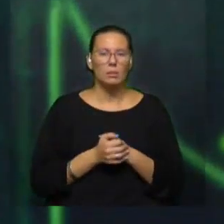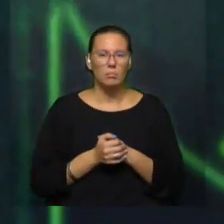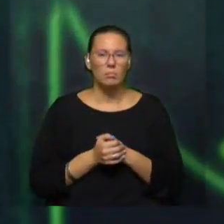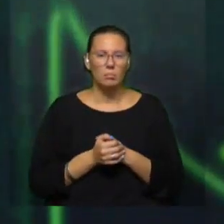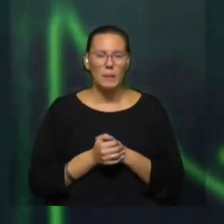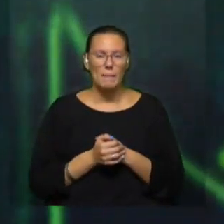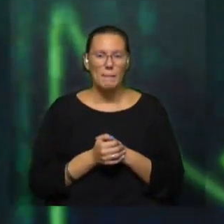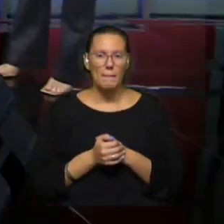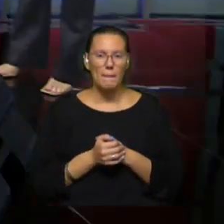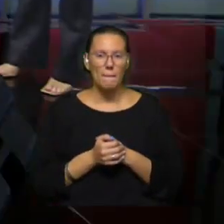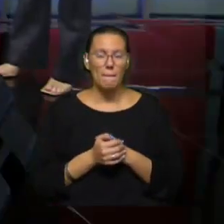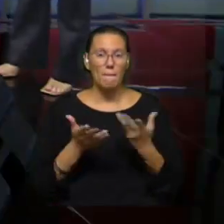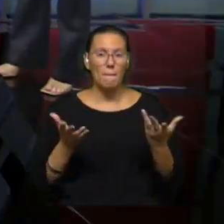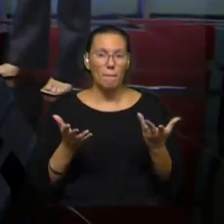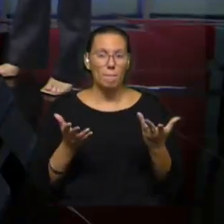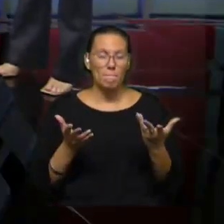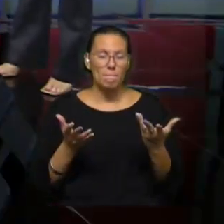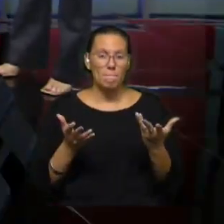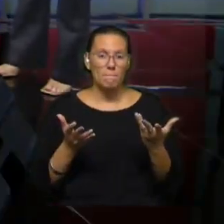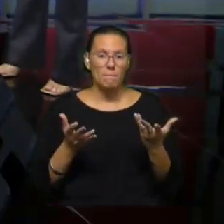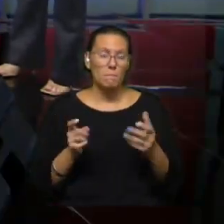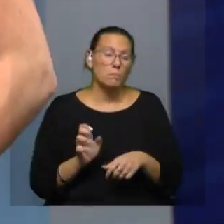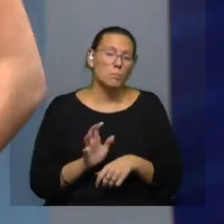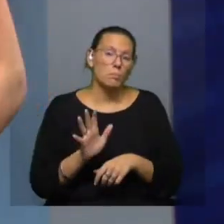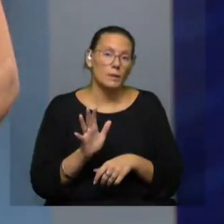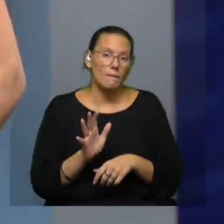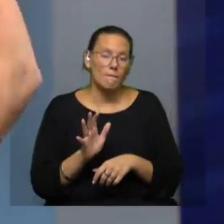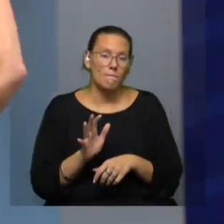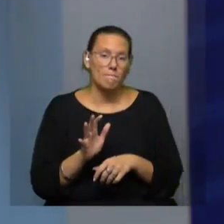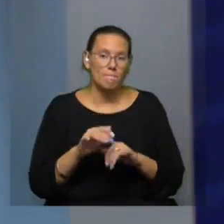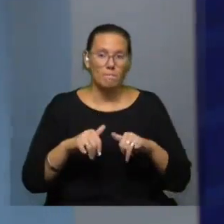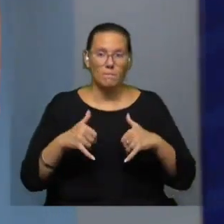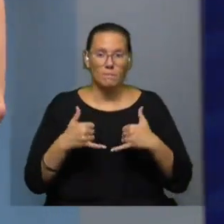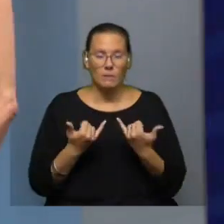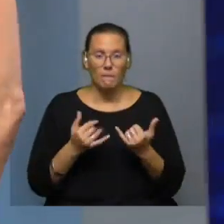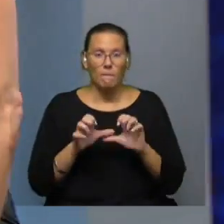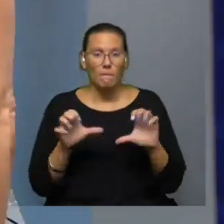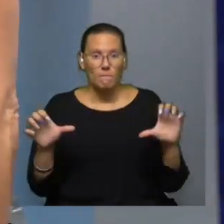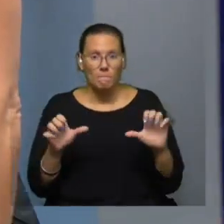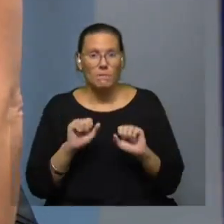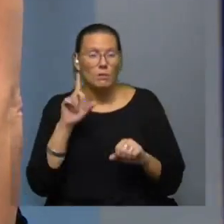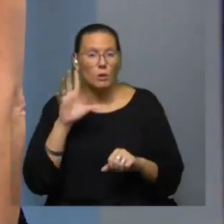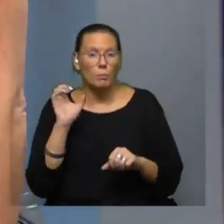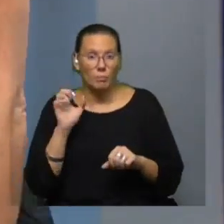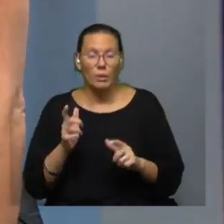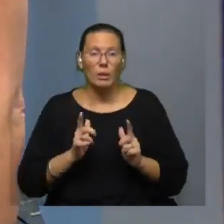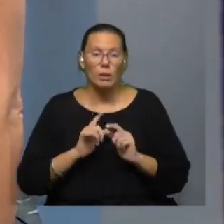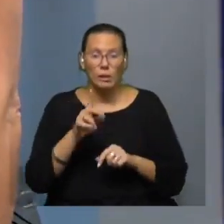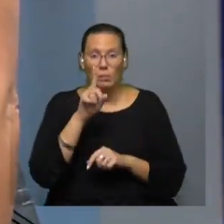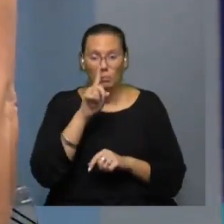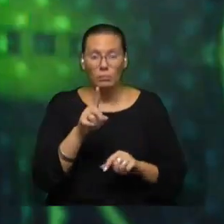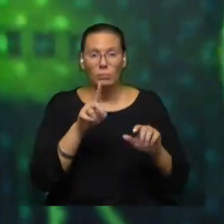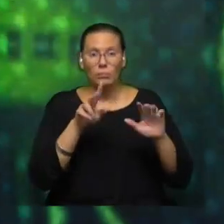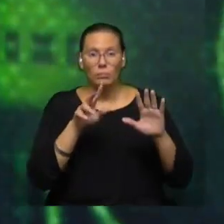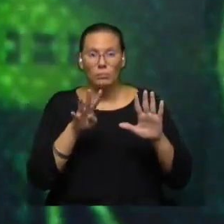Sí. Bueno, amiga, esto es así. Ya tenemos Ecuación, que lo podemos escuchar. Esperamos